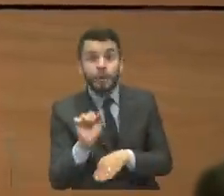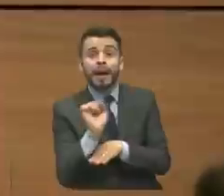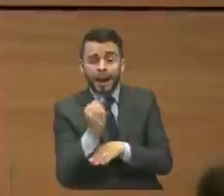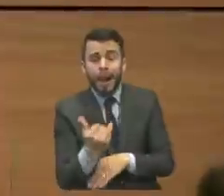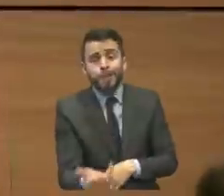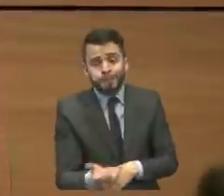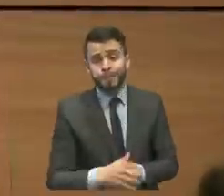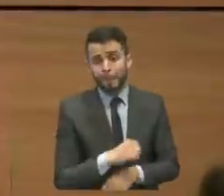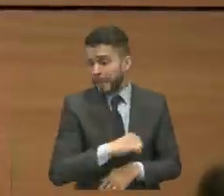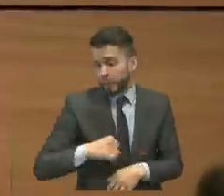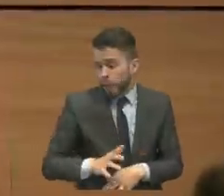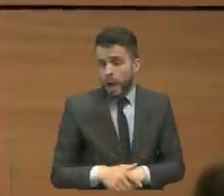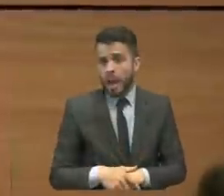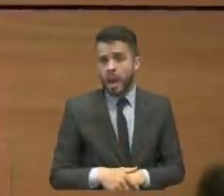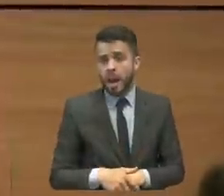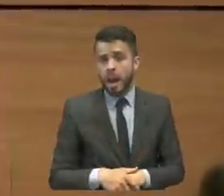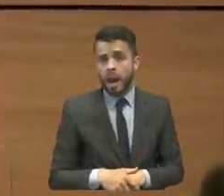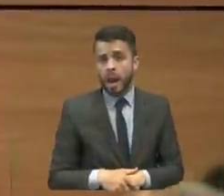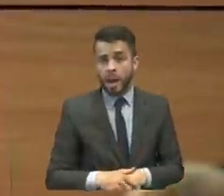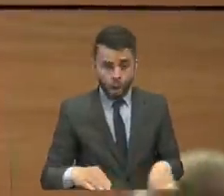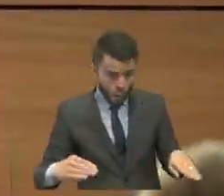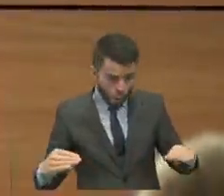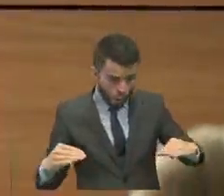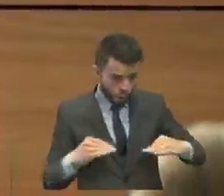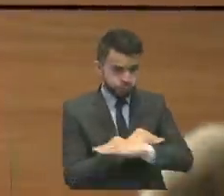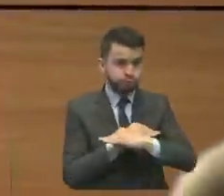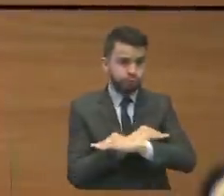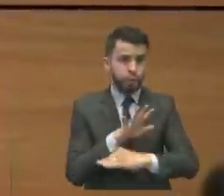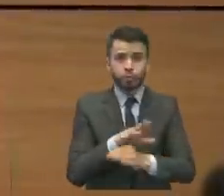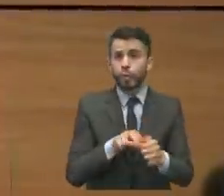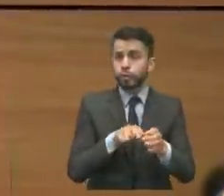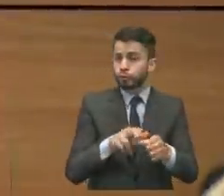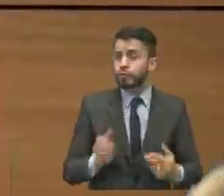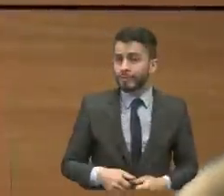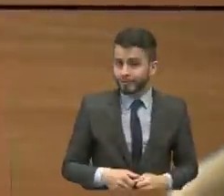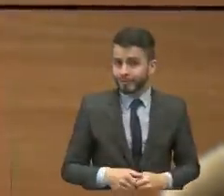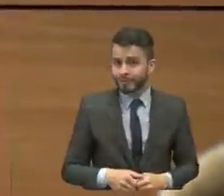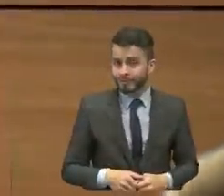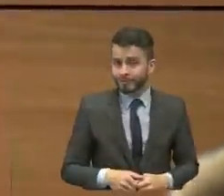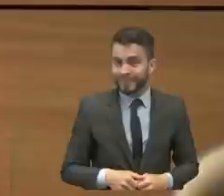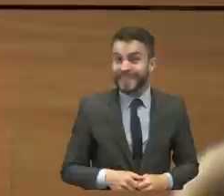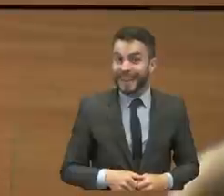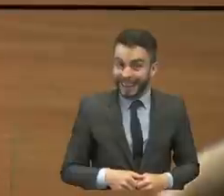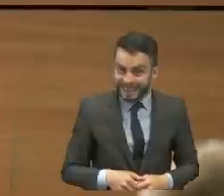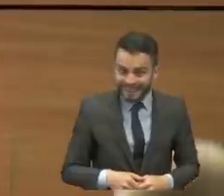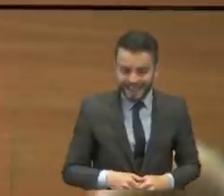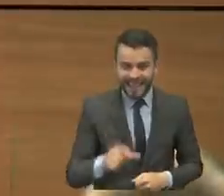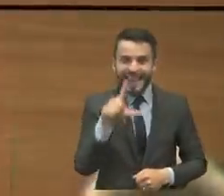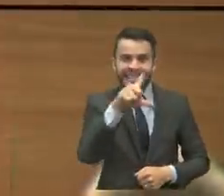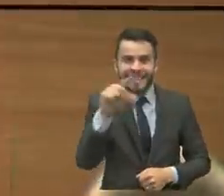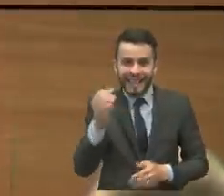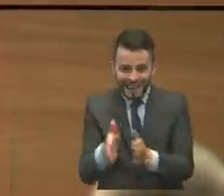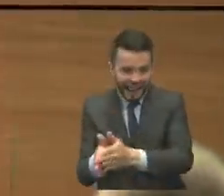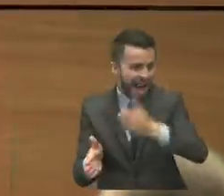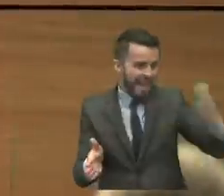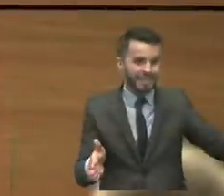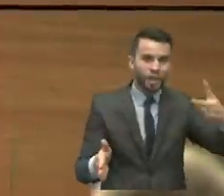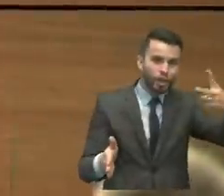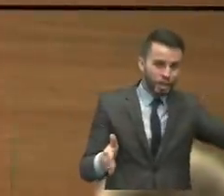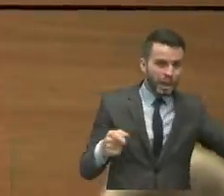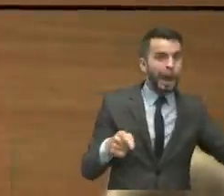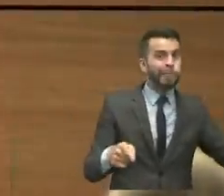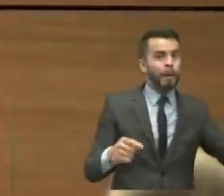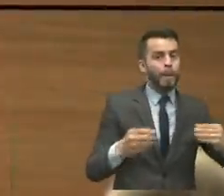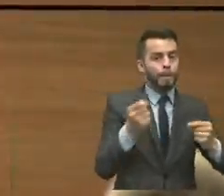corredor. Solo que ese espacio es más amplio, donde hay más viajes, de la 100 a la 200,